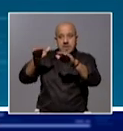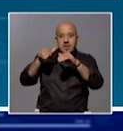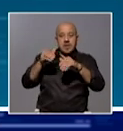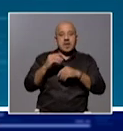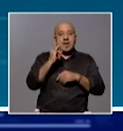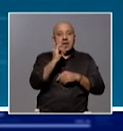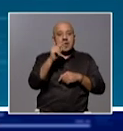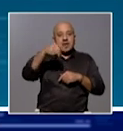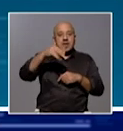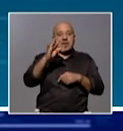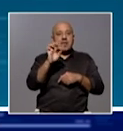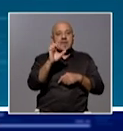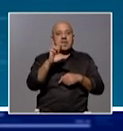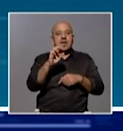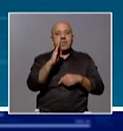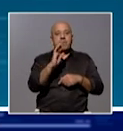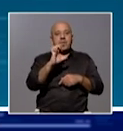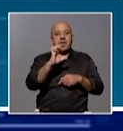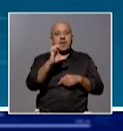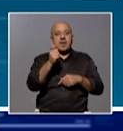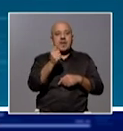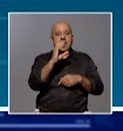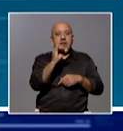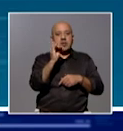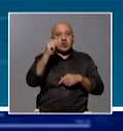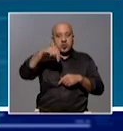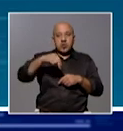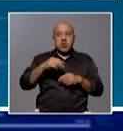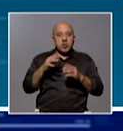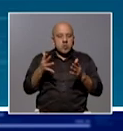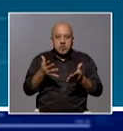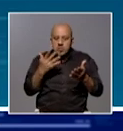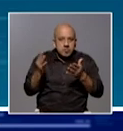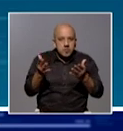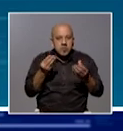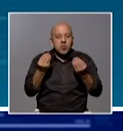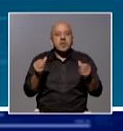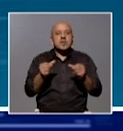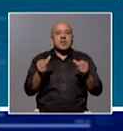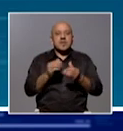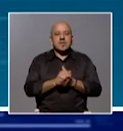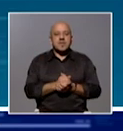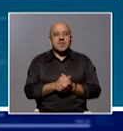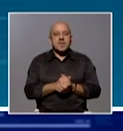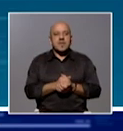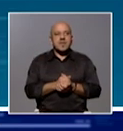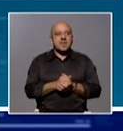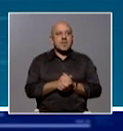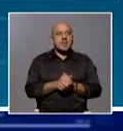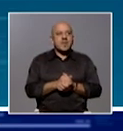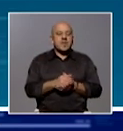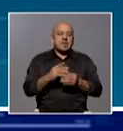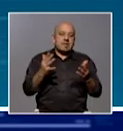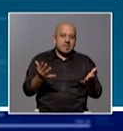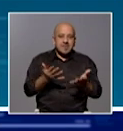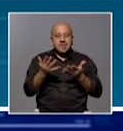del periodo de gobierno actual y aparte hay que atender la pantalla de tv ciudad todo no se puede como hacer bienvenido es muy